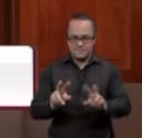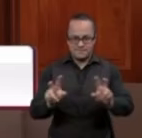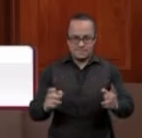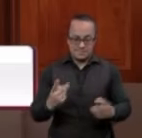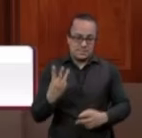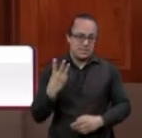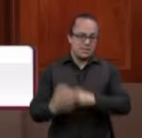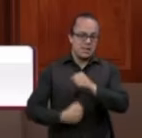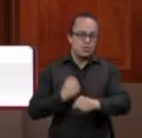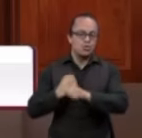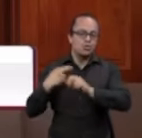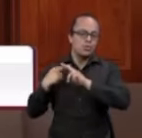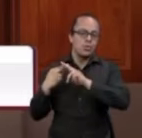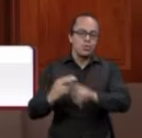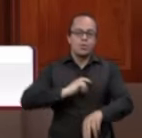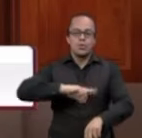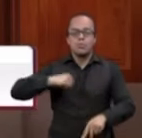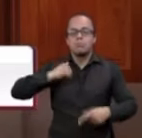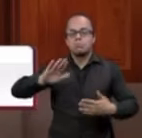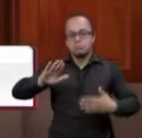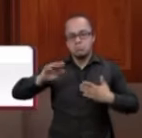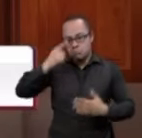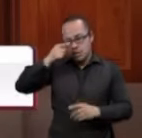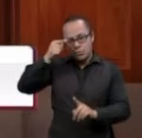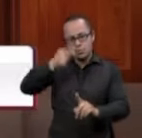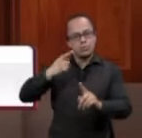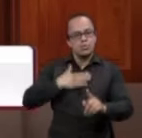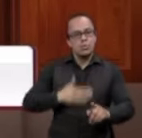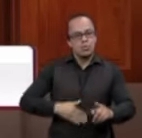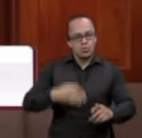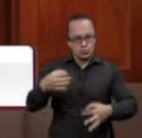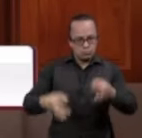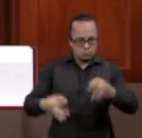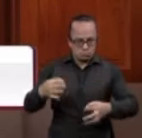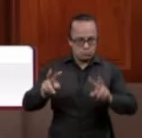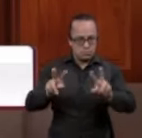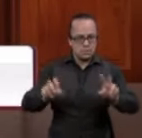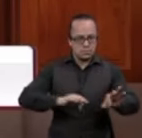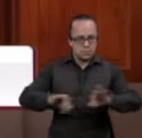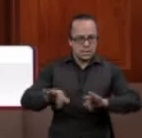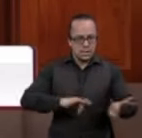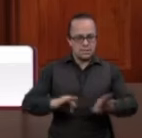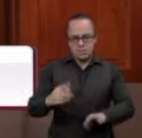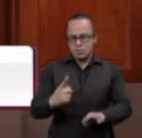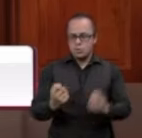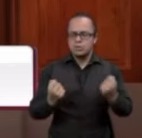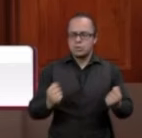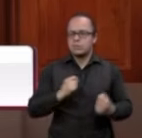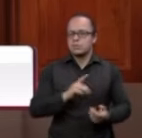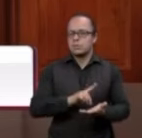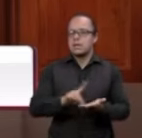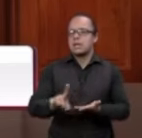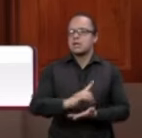3 años mantenemos el compromiso con la justicia laboral, que fomenta un estado de derecho sólido,